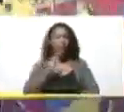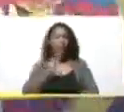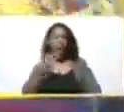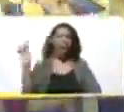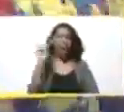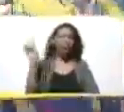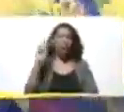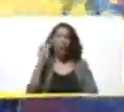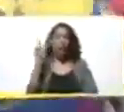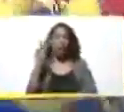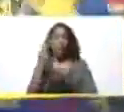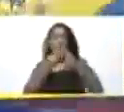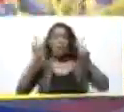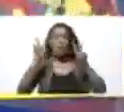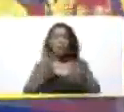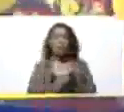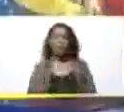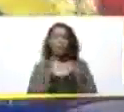la Venezuela de paz.